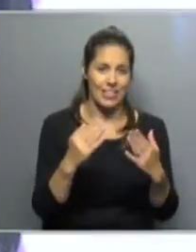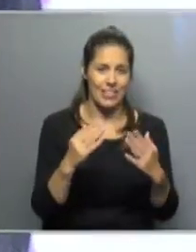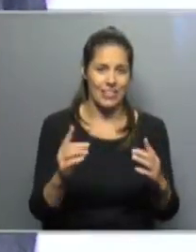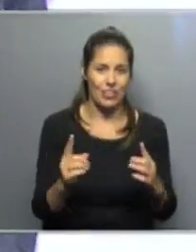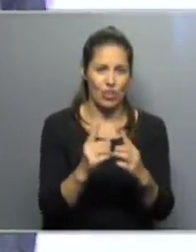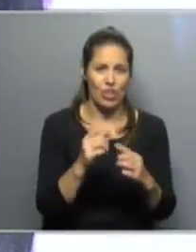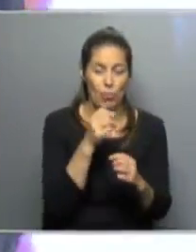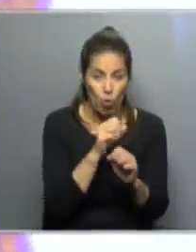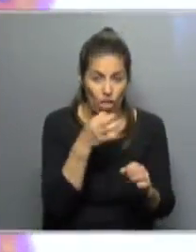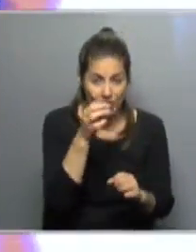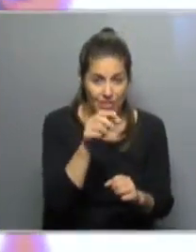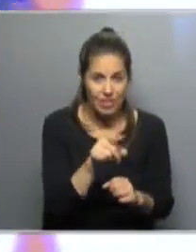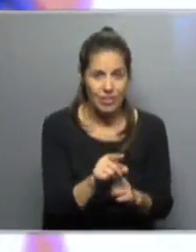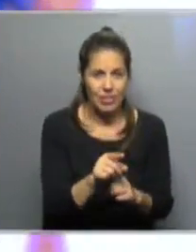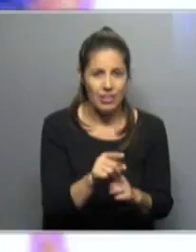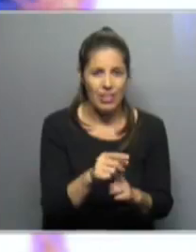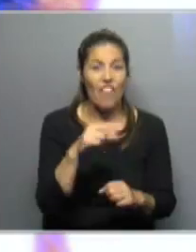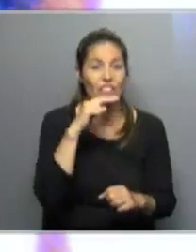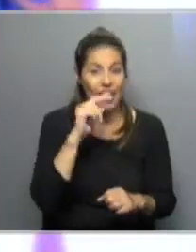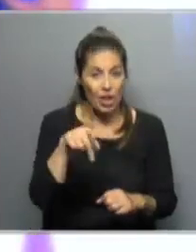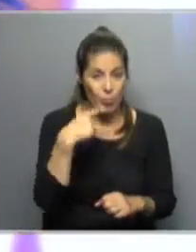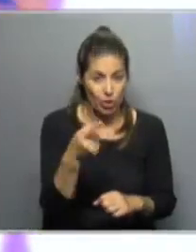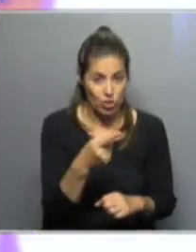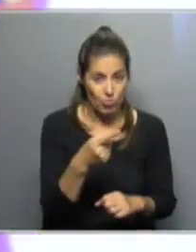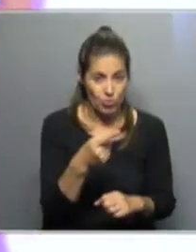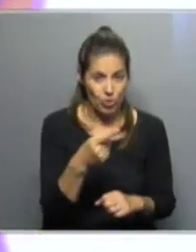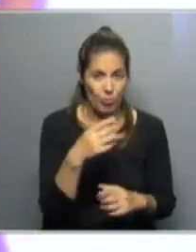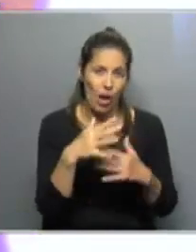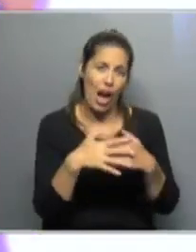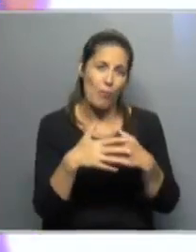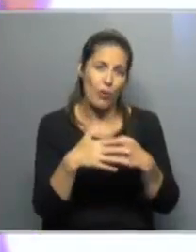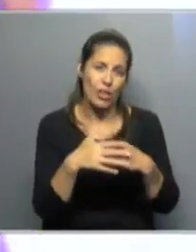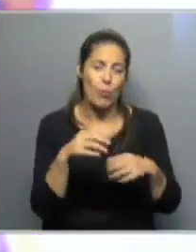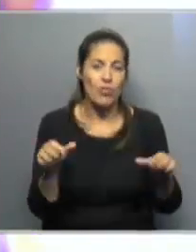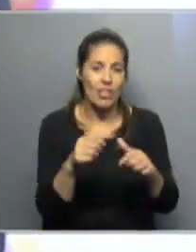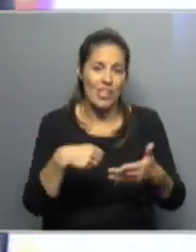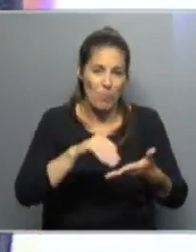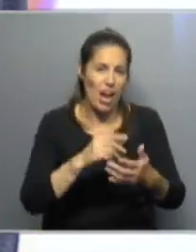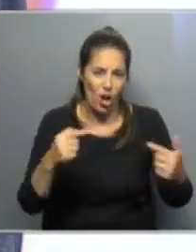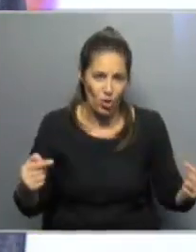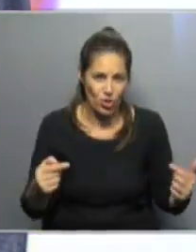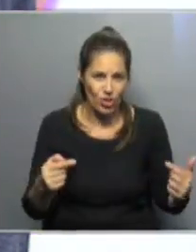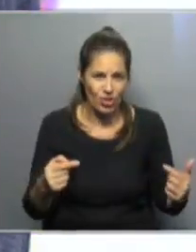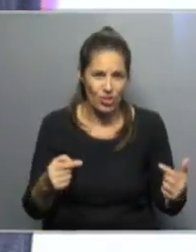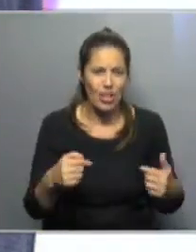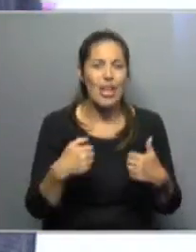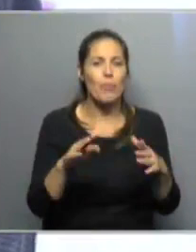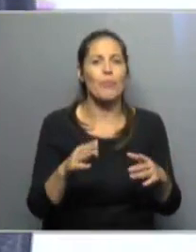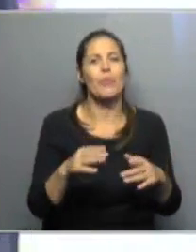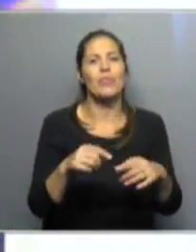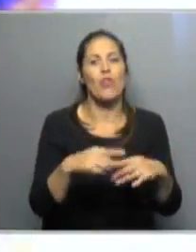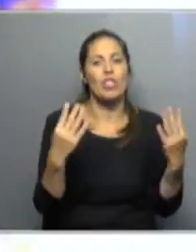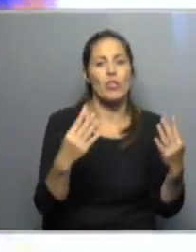caminos. Por supuesto. El viernes que viene, porque como estábamos aburridos, dijimos, vamos a hacer otra cosa más. Comienza el Festival Montevideo de las